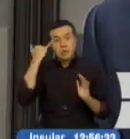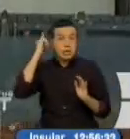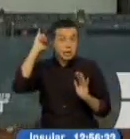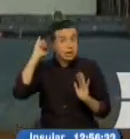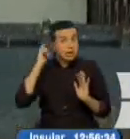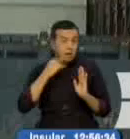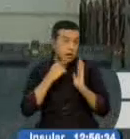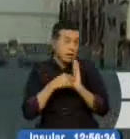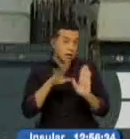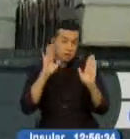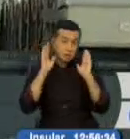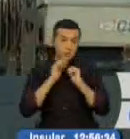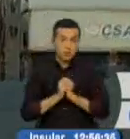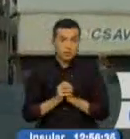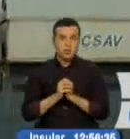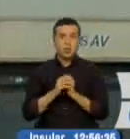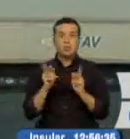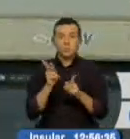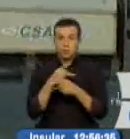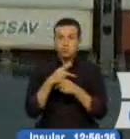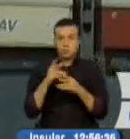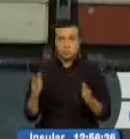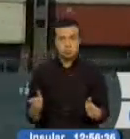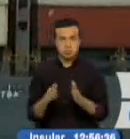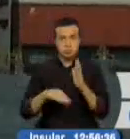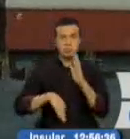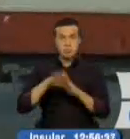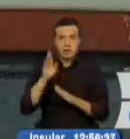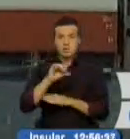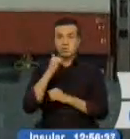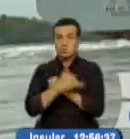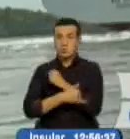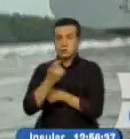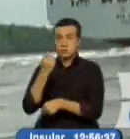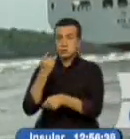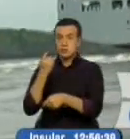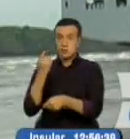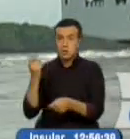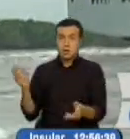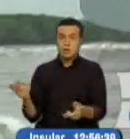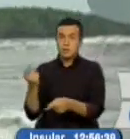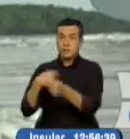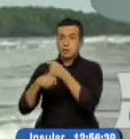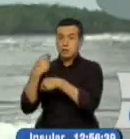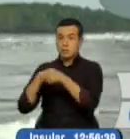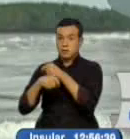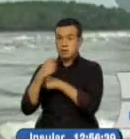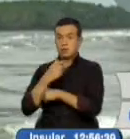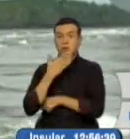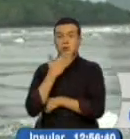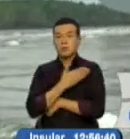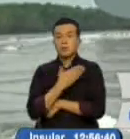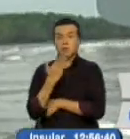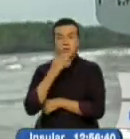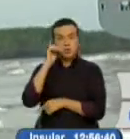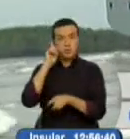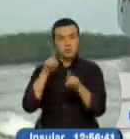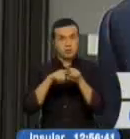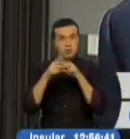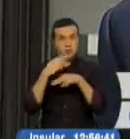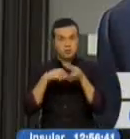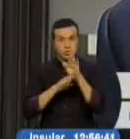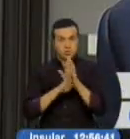dando. Políticas de fomento a la producción e incentivo a las exportaciones que se enmarcan, por ejemplo, en la consolidación de acuerdos